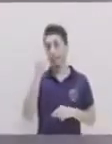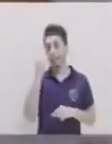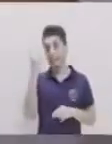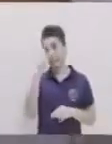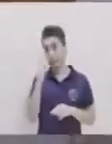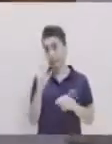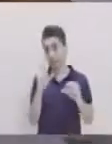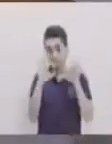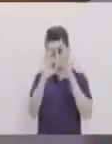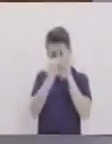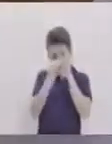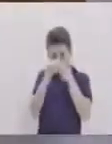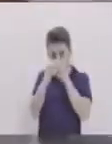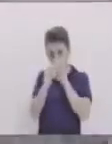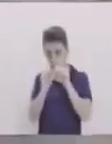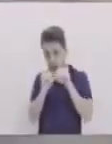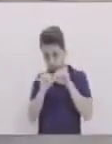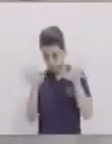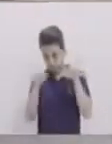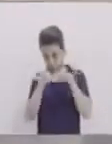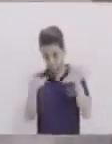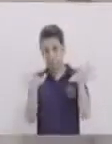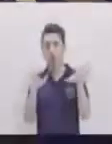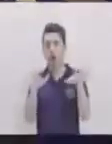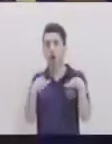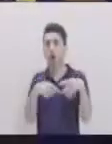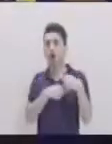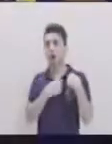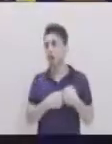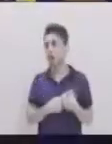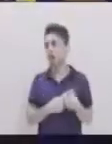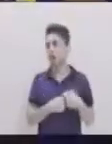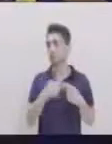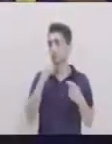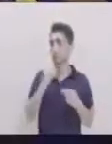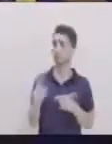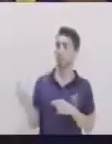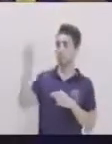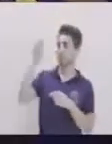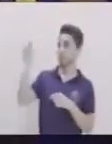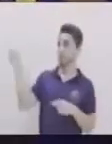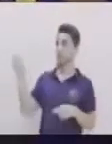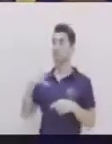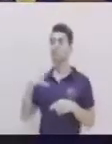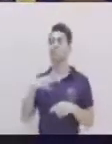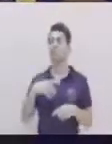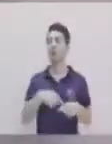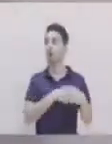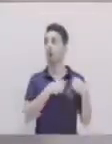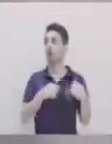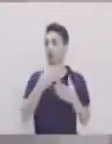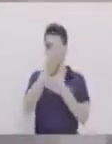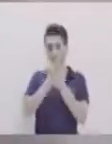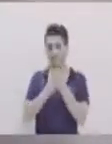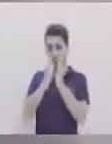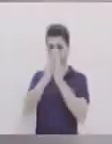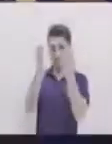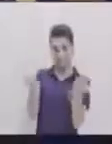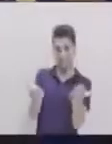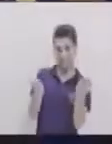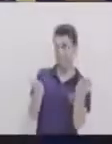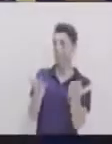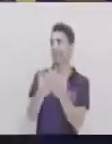coronarias, las cuales irrigan al corazón. De este lado podemos ver el corazón abierto. Del lado